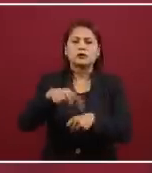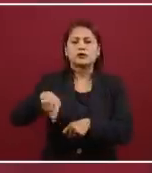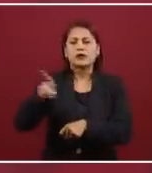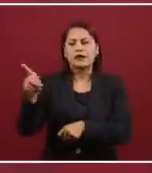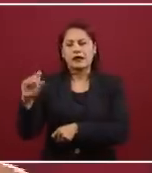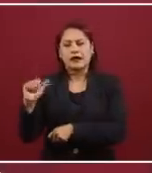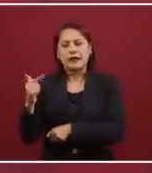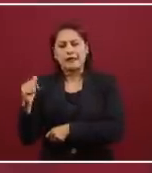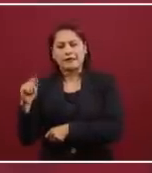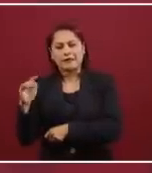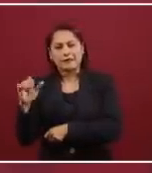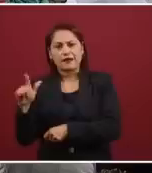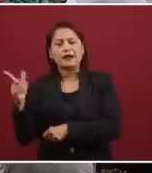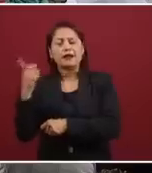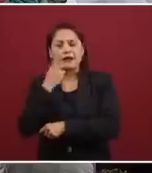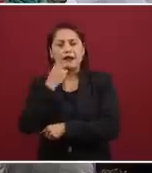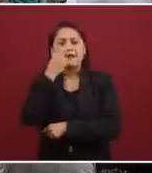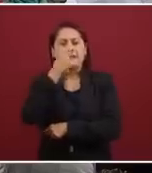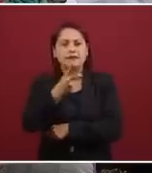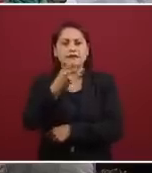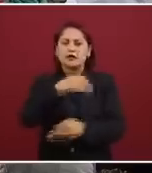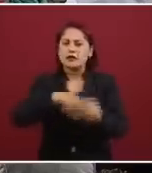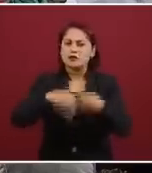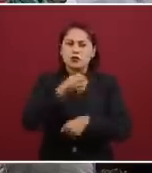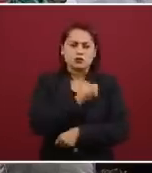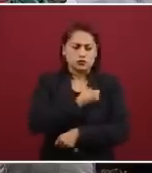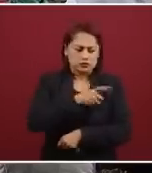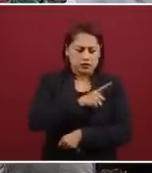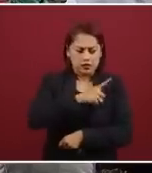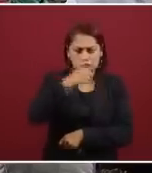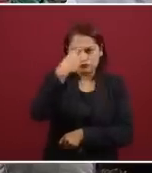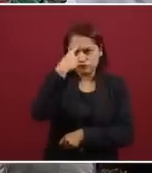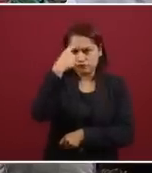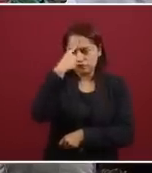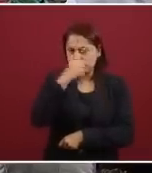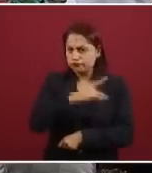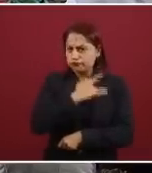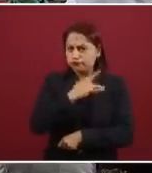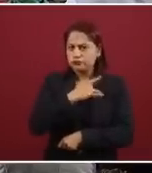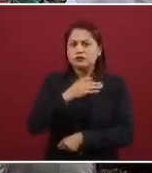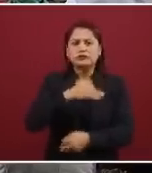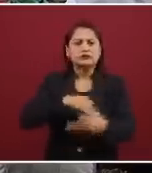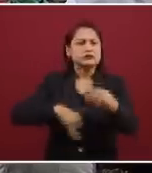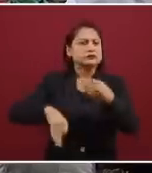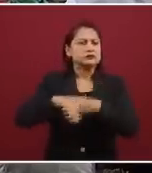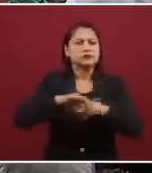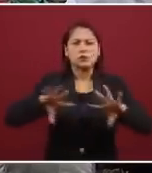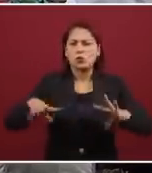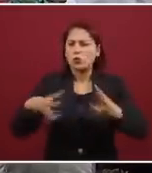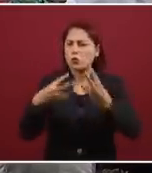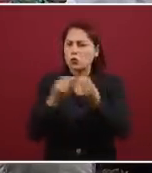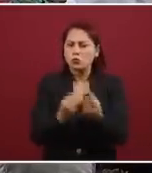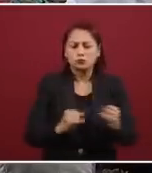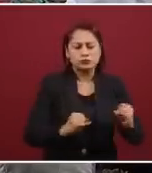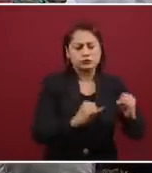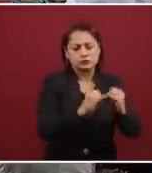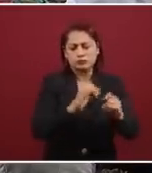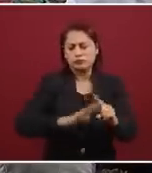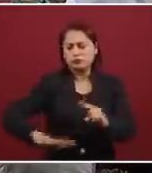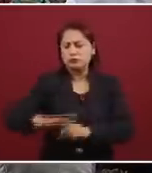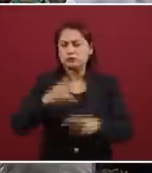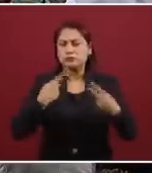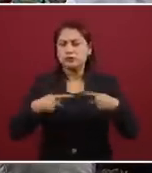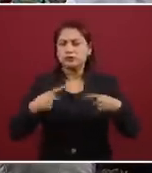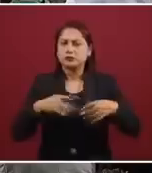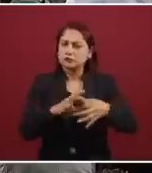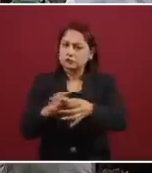sociedad, y este es un esfuerzo conjunto que deben hacer las instituciones con la sociedad. Entonces, el Lawrence Juntos por la Paz,